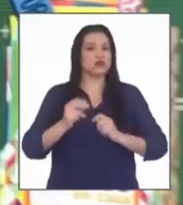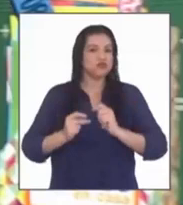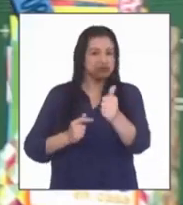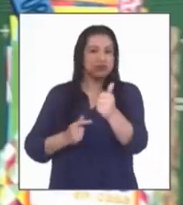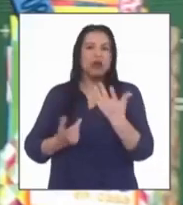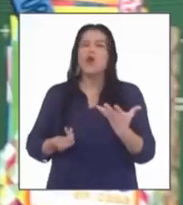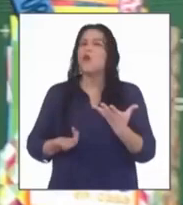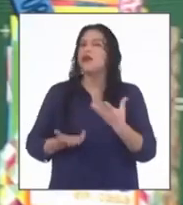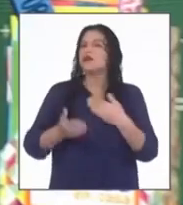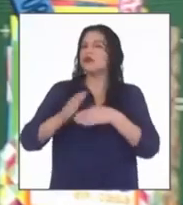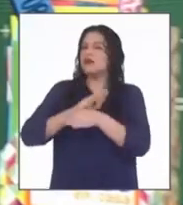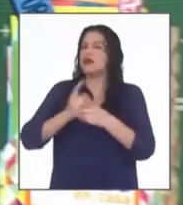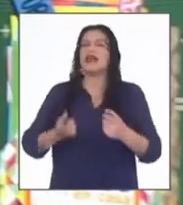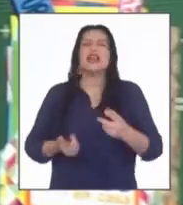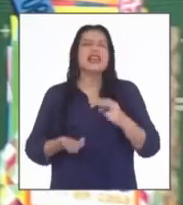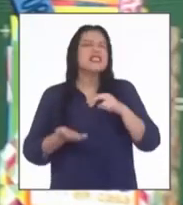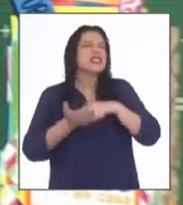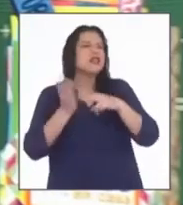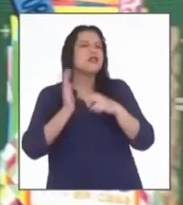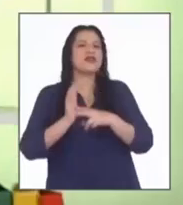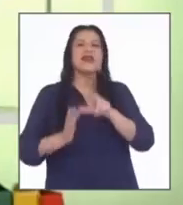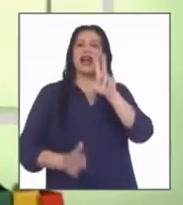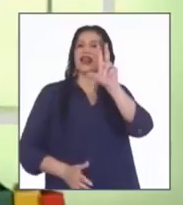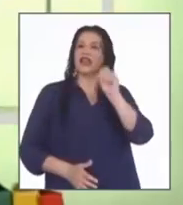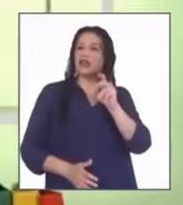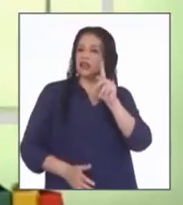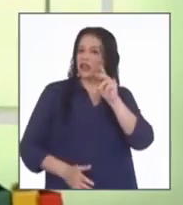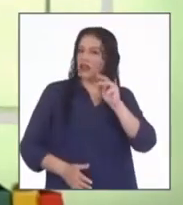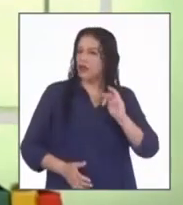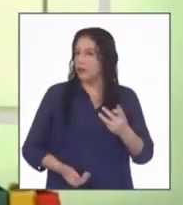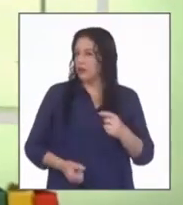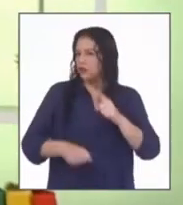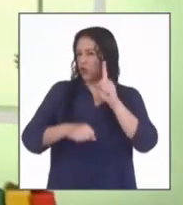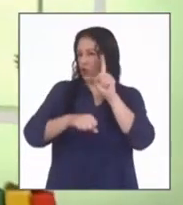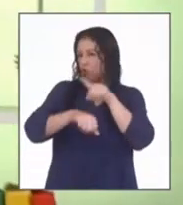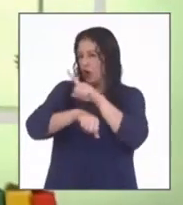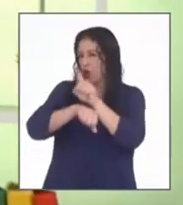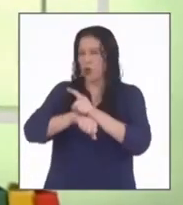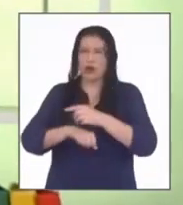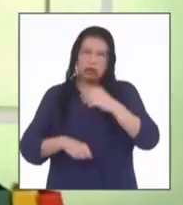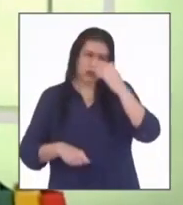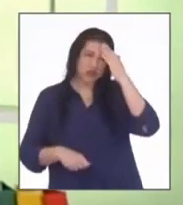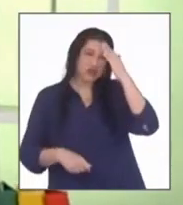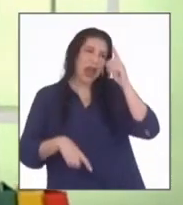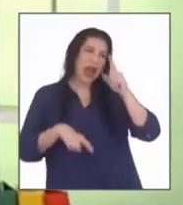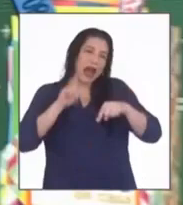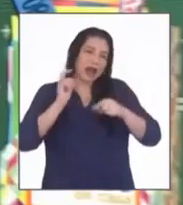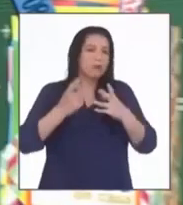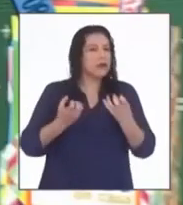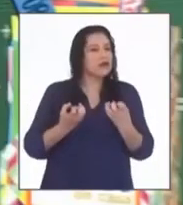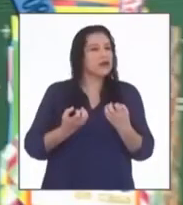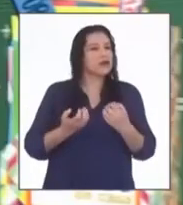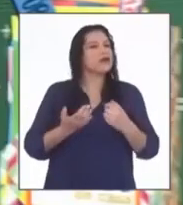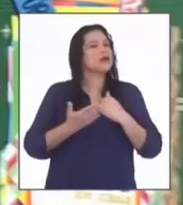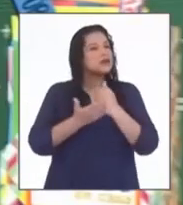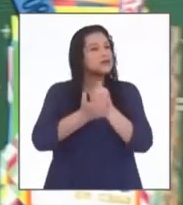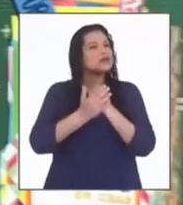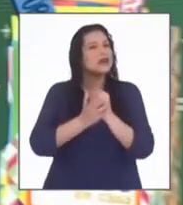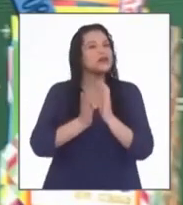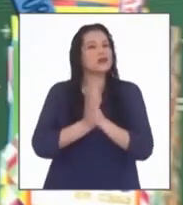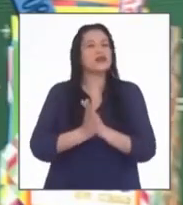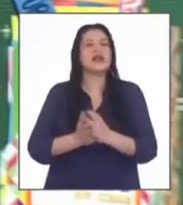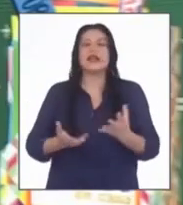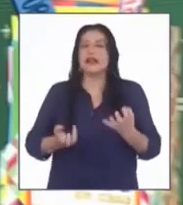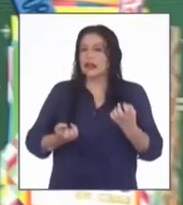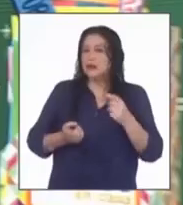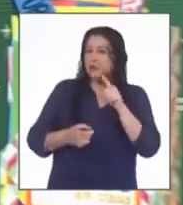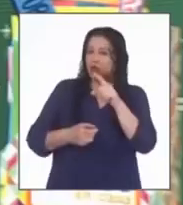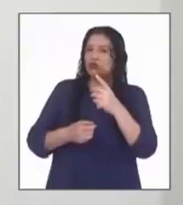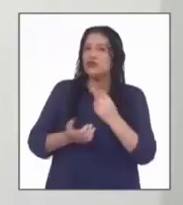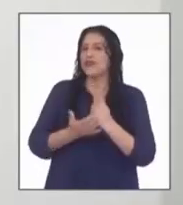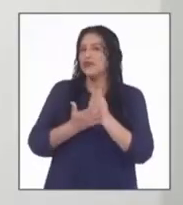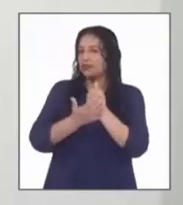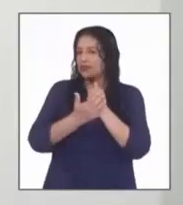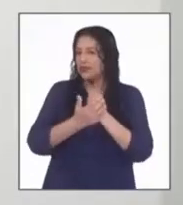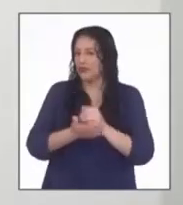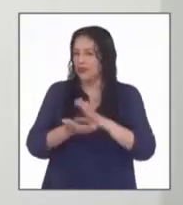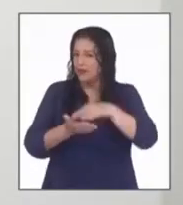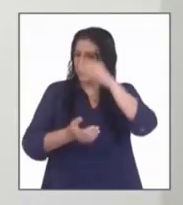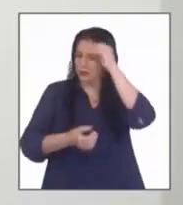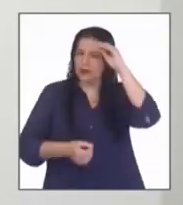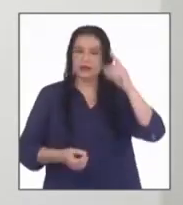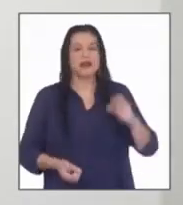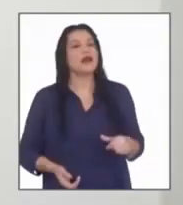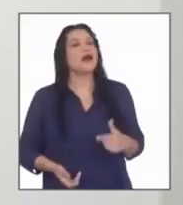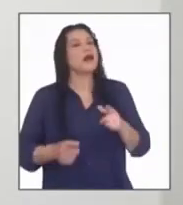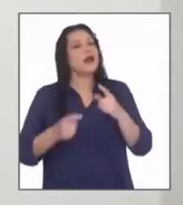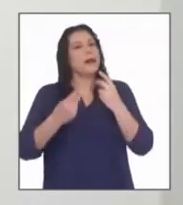quería aclarar qué significa 30 kilómetros por hora. Yo algo sé de eso, profesora. Igual quiero que nos ayude. Por supuesto que queremos que nos ayude. Noto entre